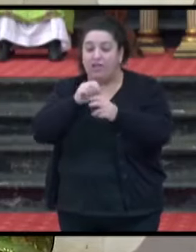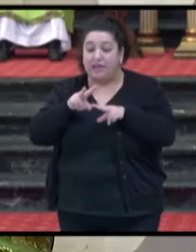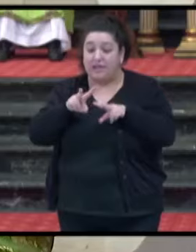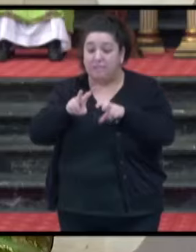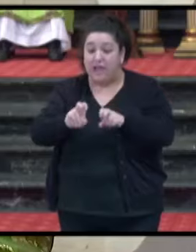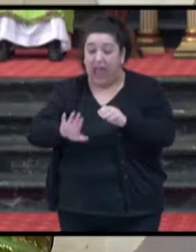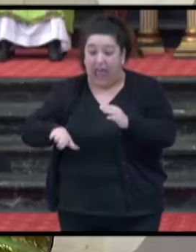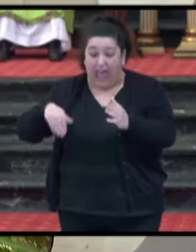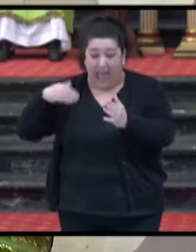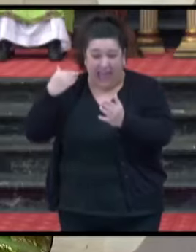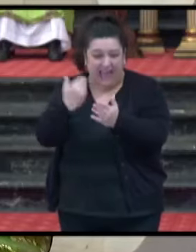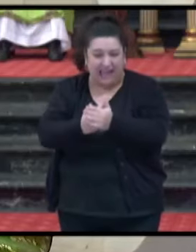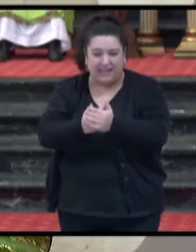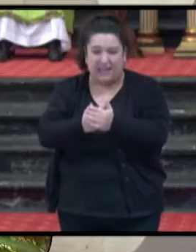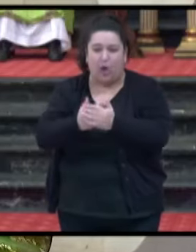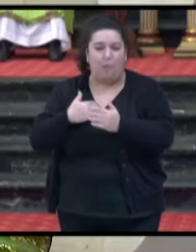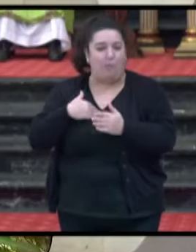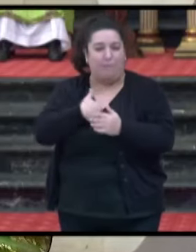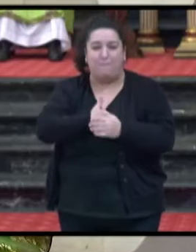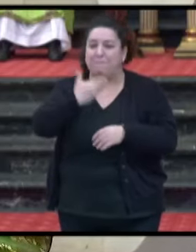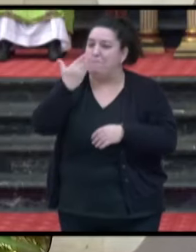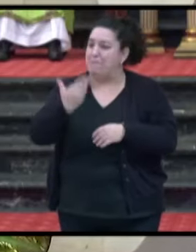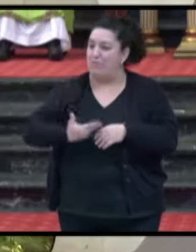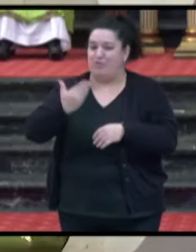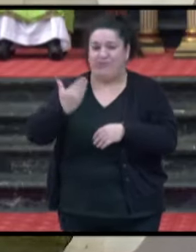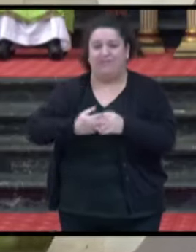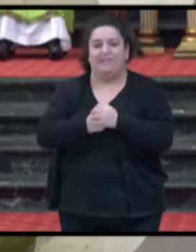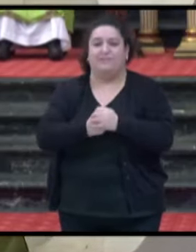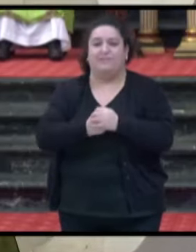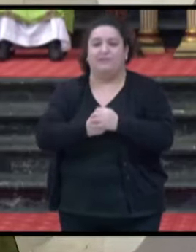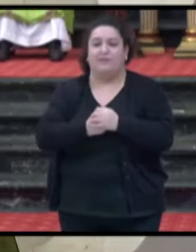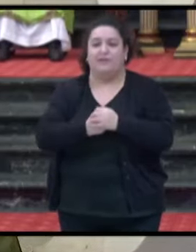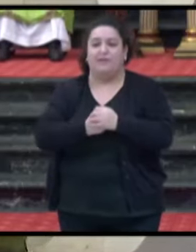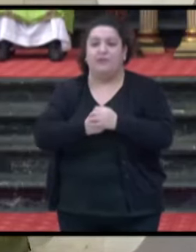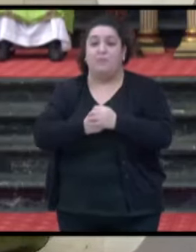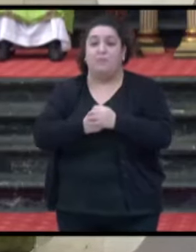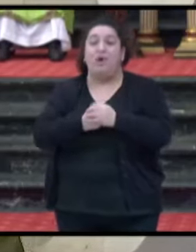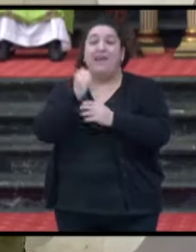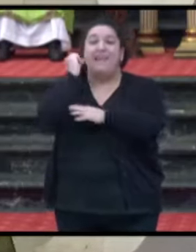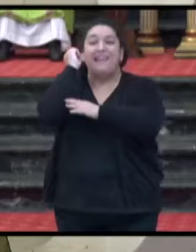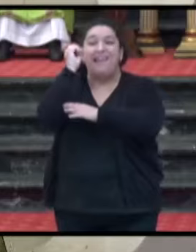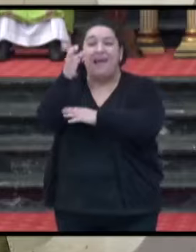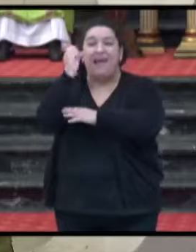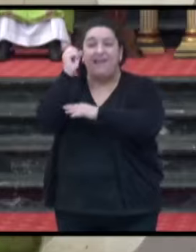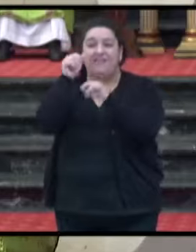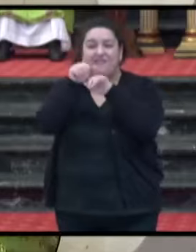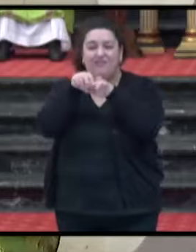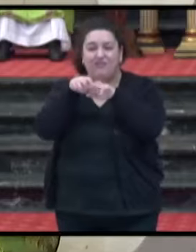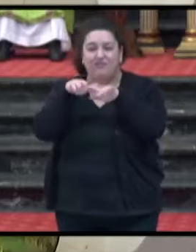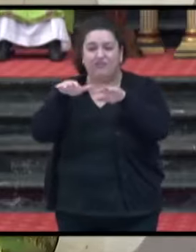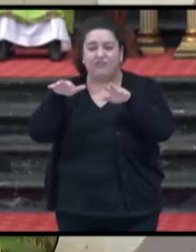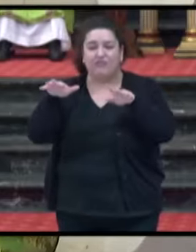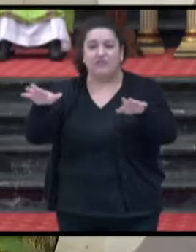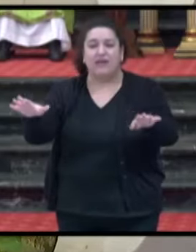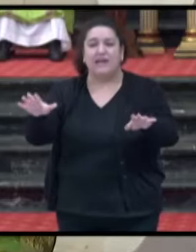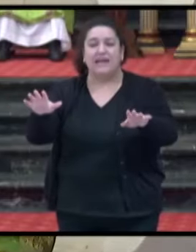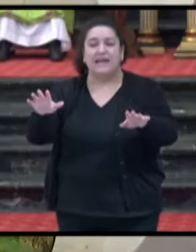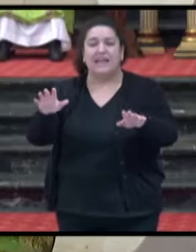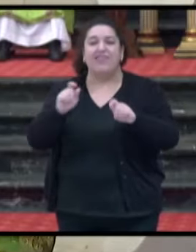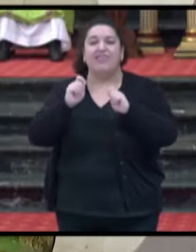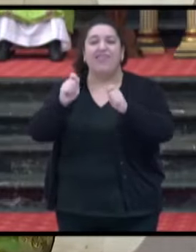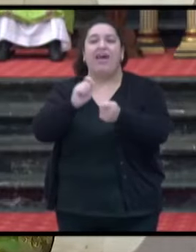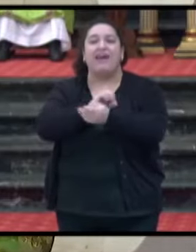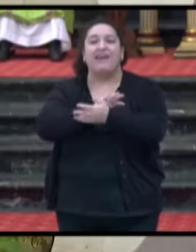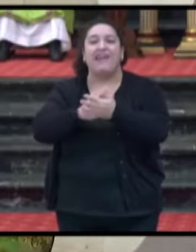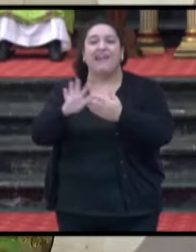hoy un papel muy importante Pues en la evangelización en esta transmisión gratuita de